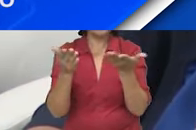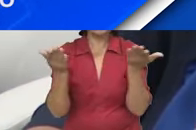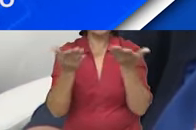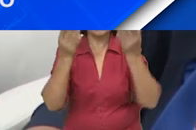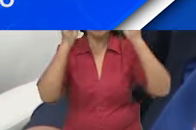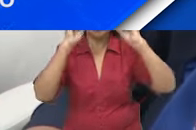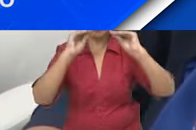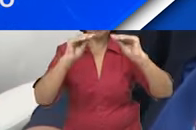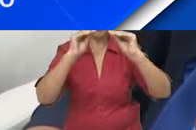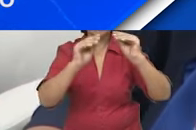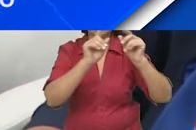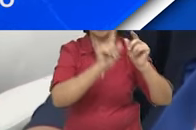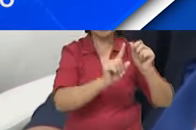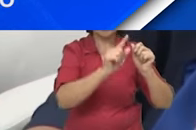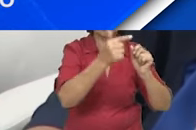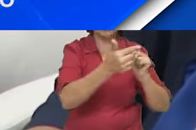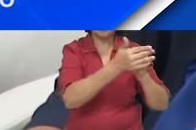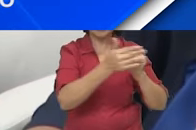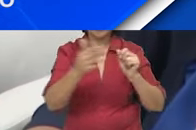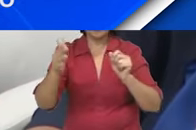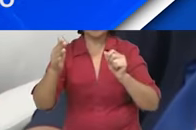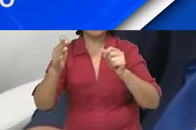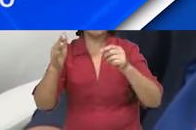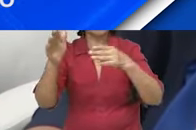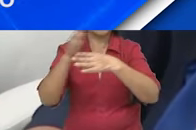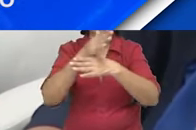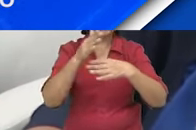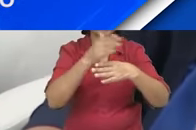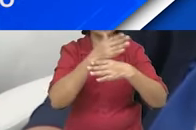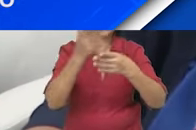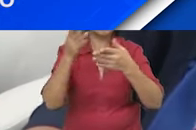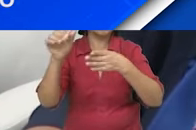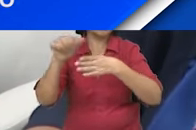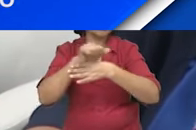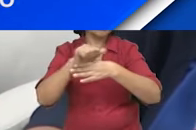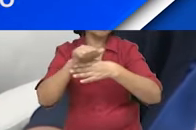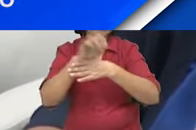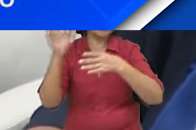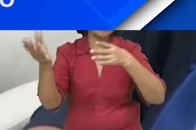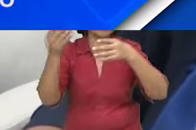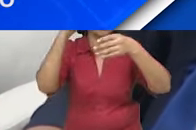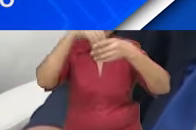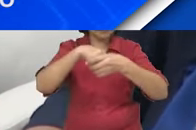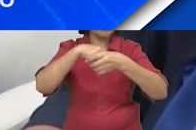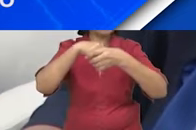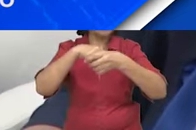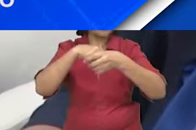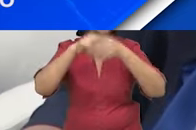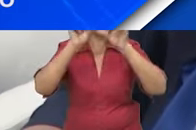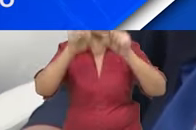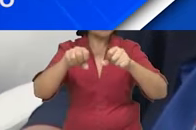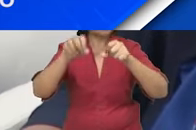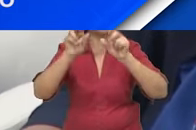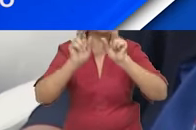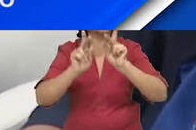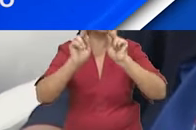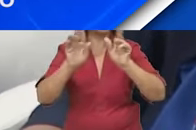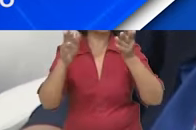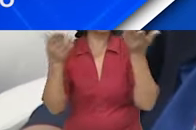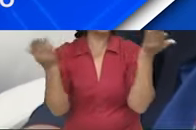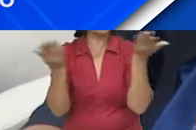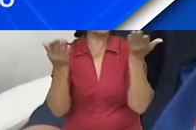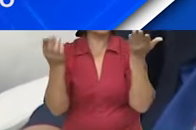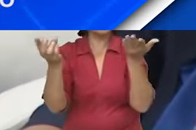de educación primaria regular con prácticas inclusivas y